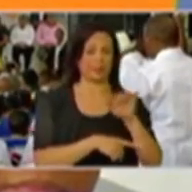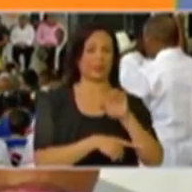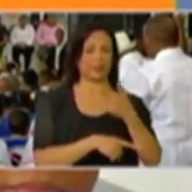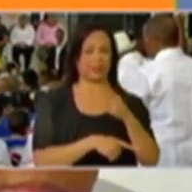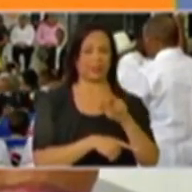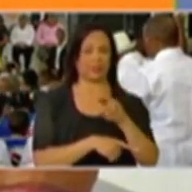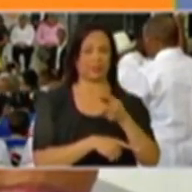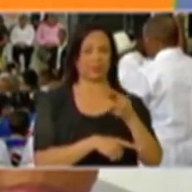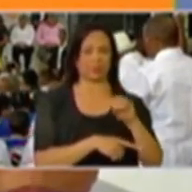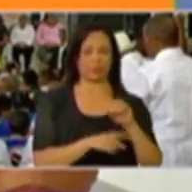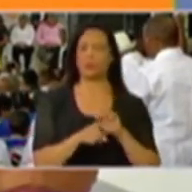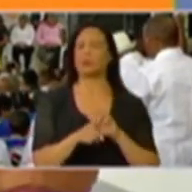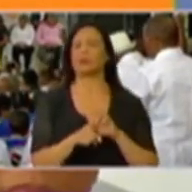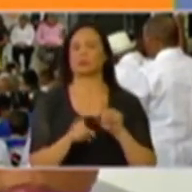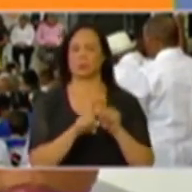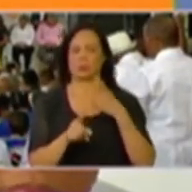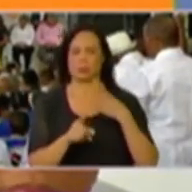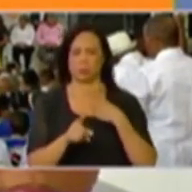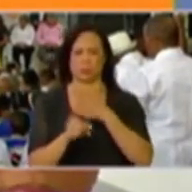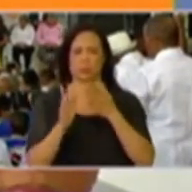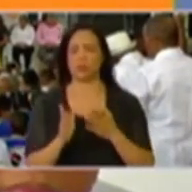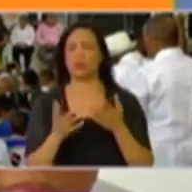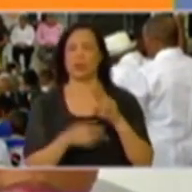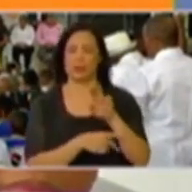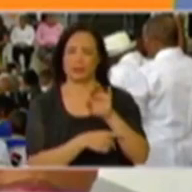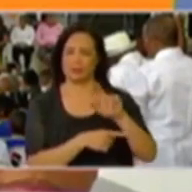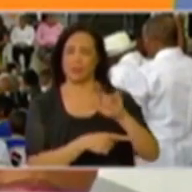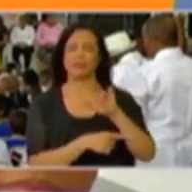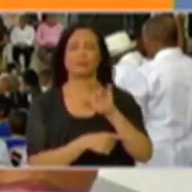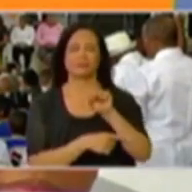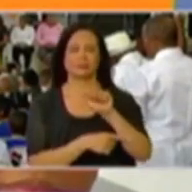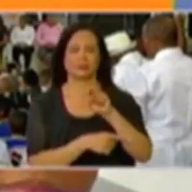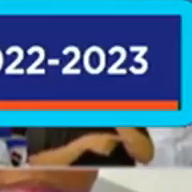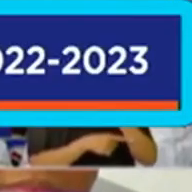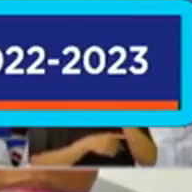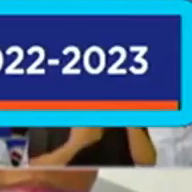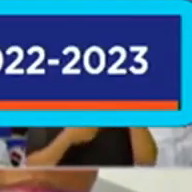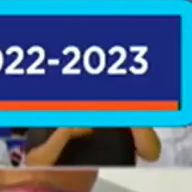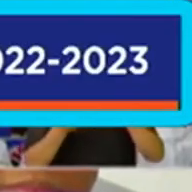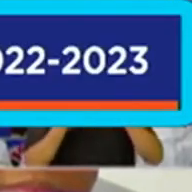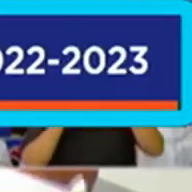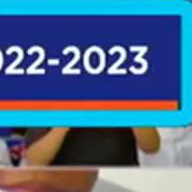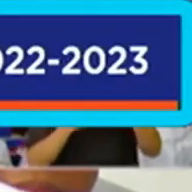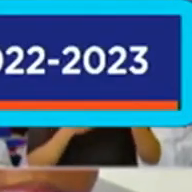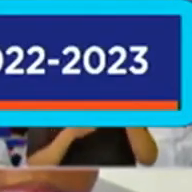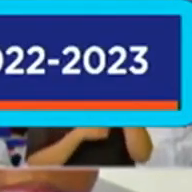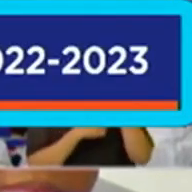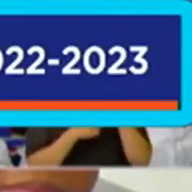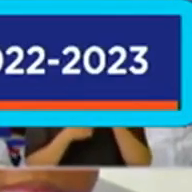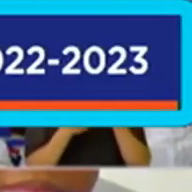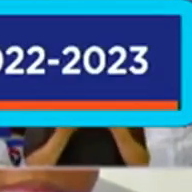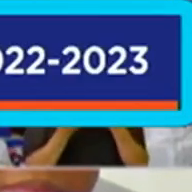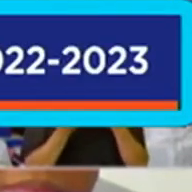también diputada Lucrecia. Rafael Santos, un distinguido dirigente y actual